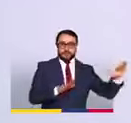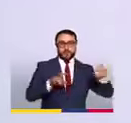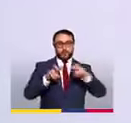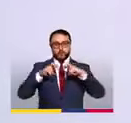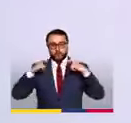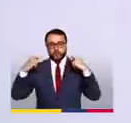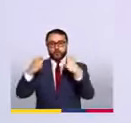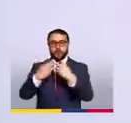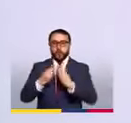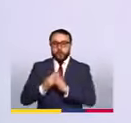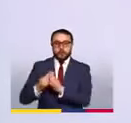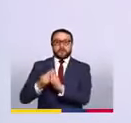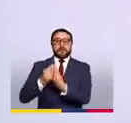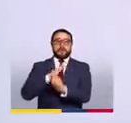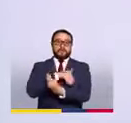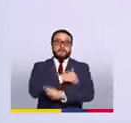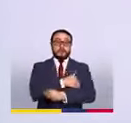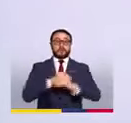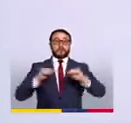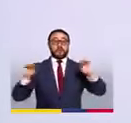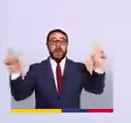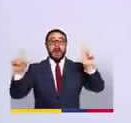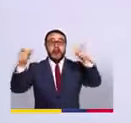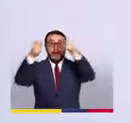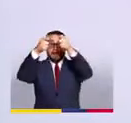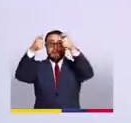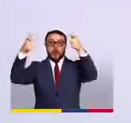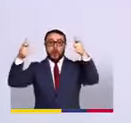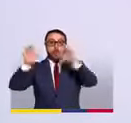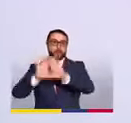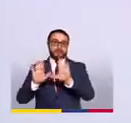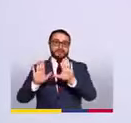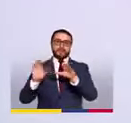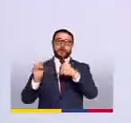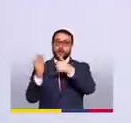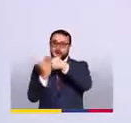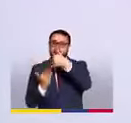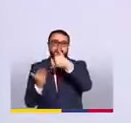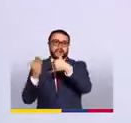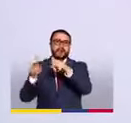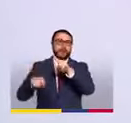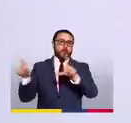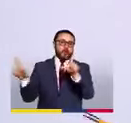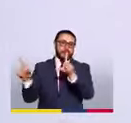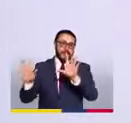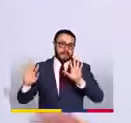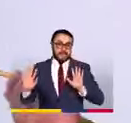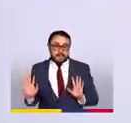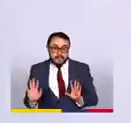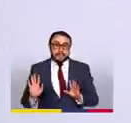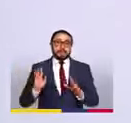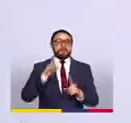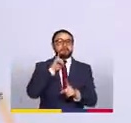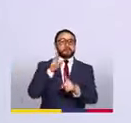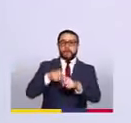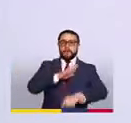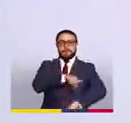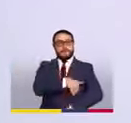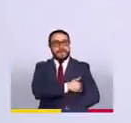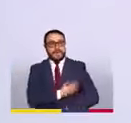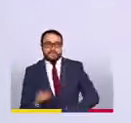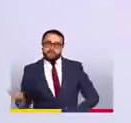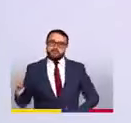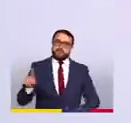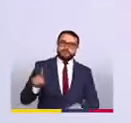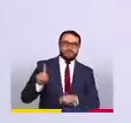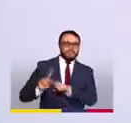Ministros, canales públicos exclusivamente y regionales, a discutir ya en manos del ministro y el resto